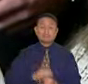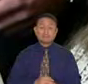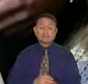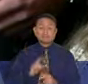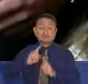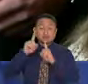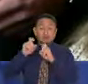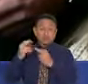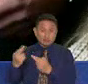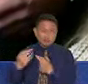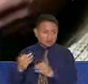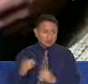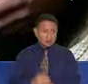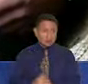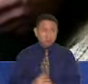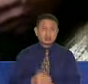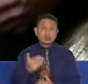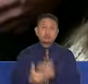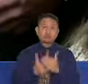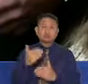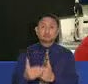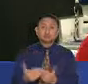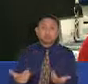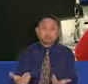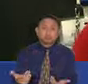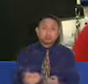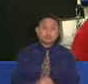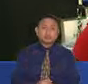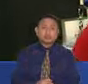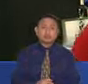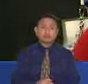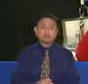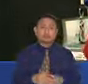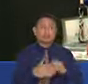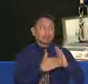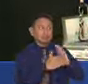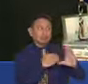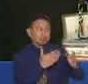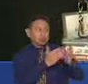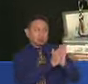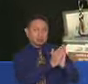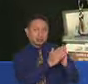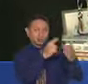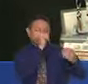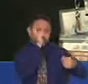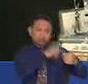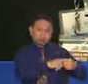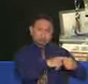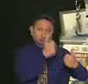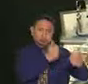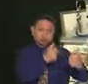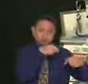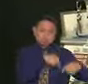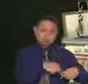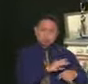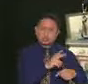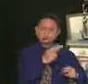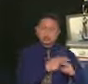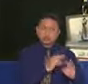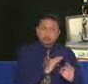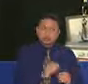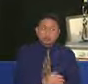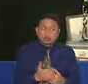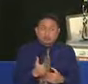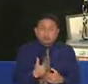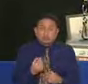nuestras inquietudes, no nos permite continuar con el proceso. No nos ha llegado ningún pedido de inscripción de candidatura con ningún nombre, por lo que yo no